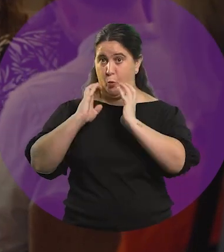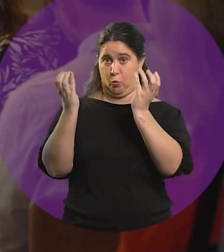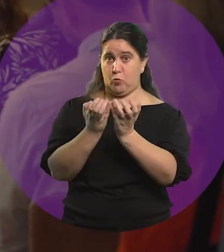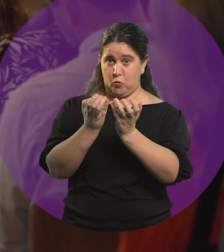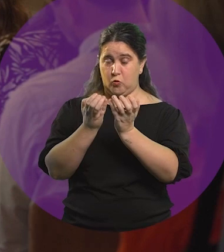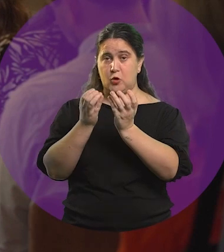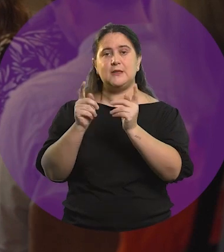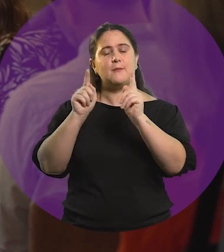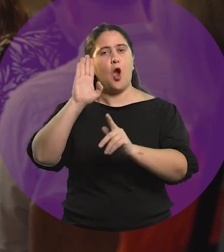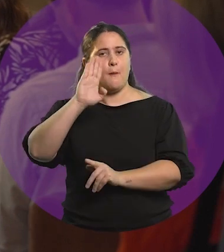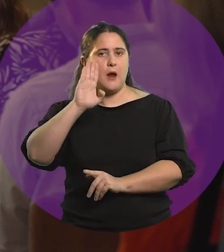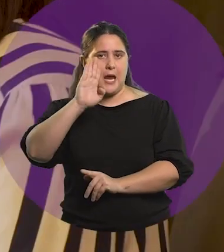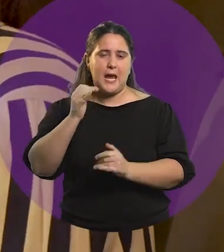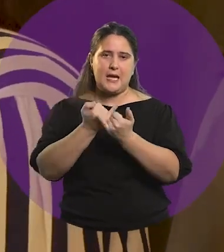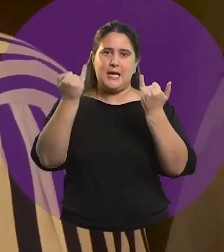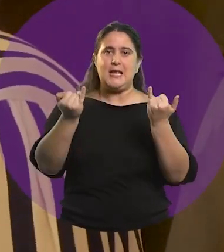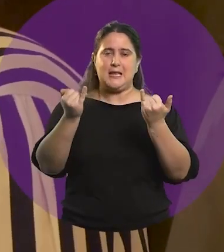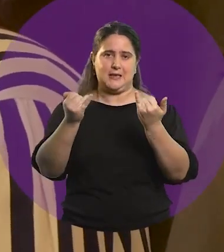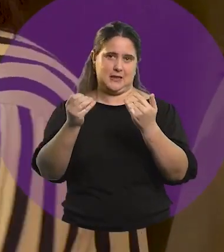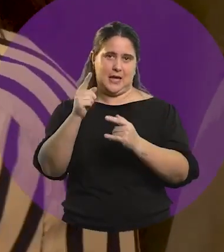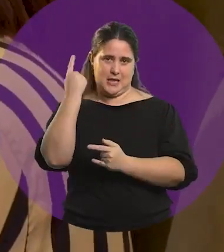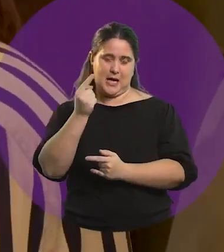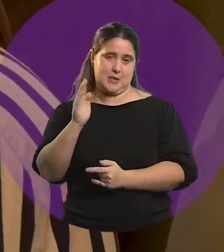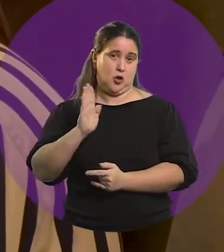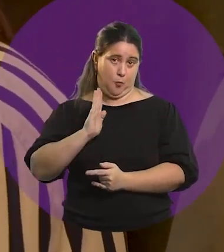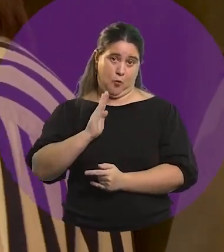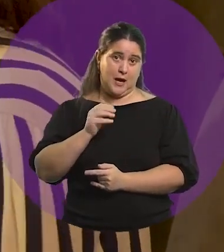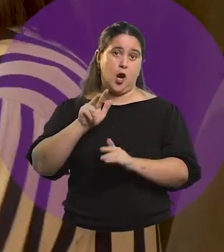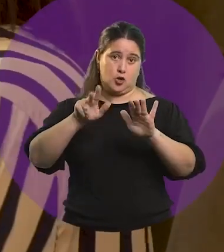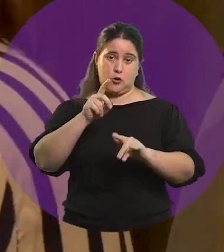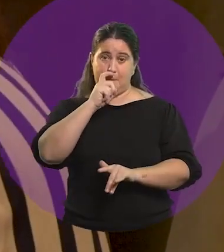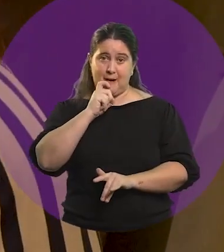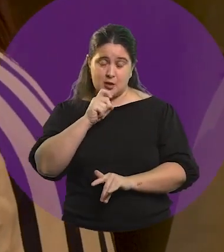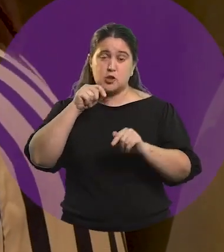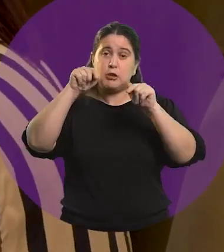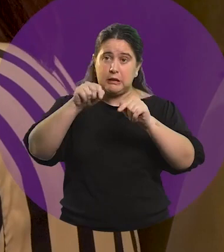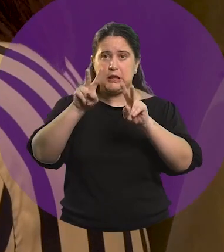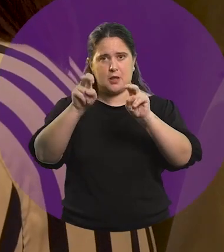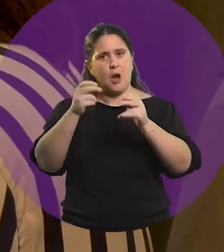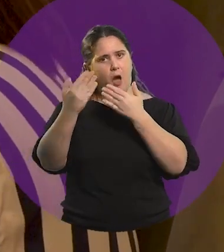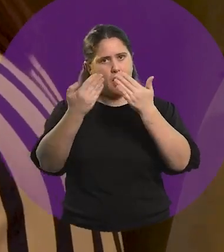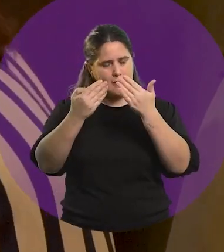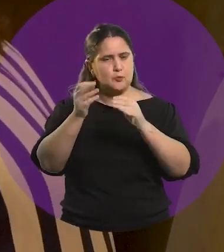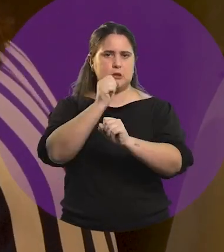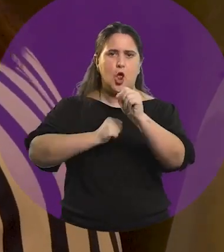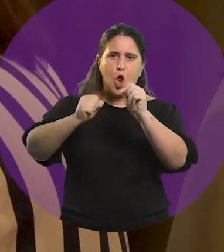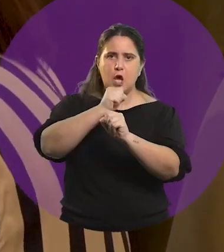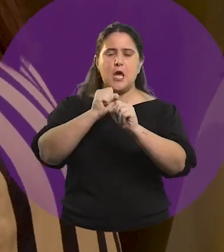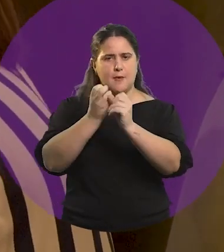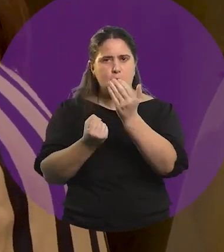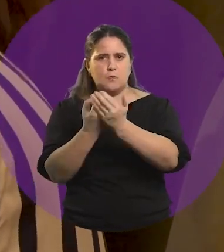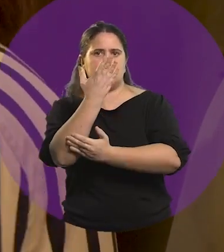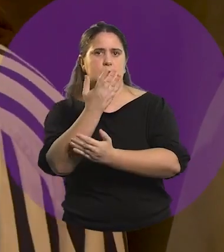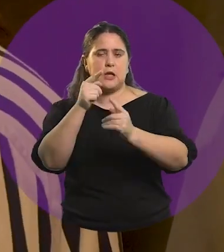como en la conmemoración del Día Internacional de las Mujeres, el 8M, pusimos este tema de las tecnologías y de